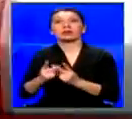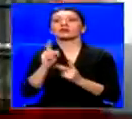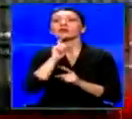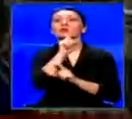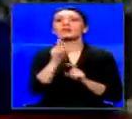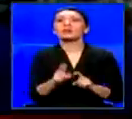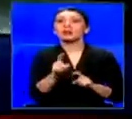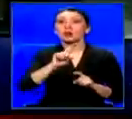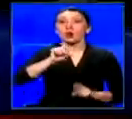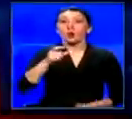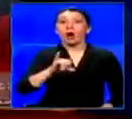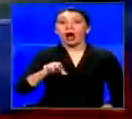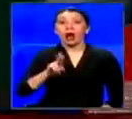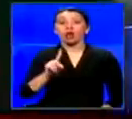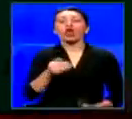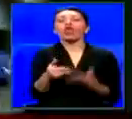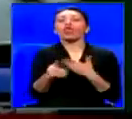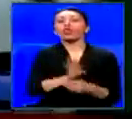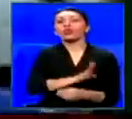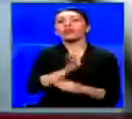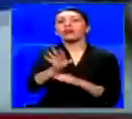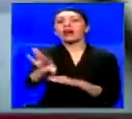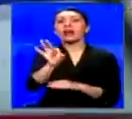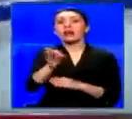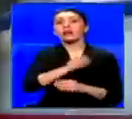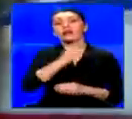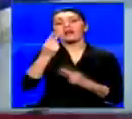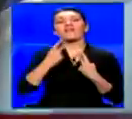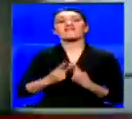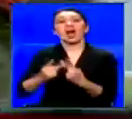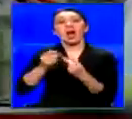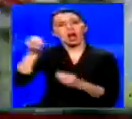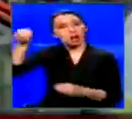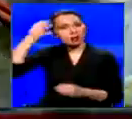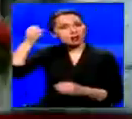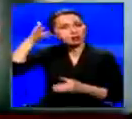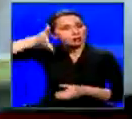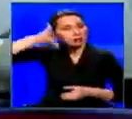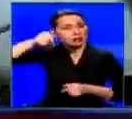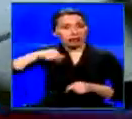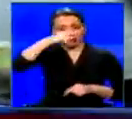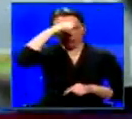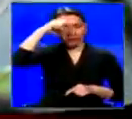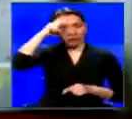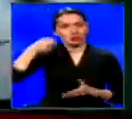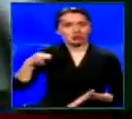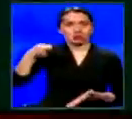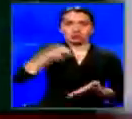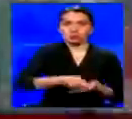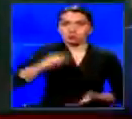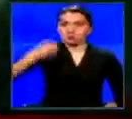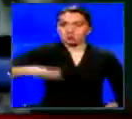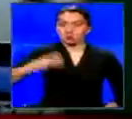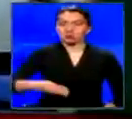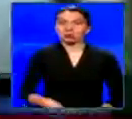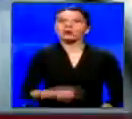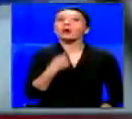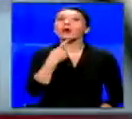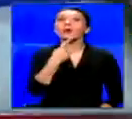al concejal Guajardo cuál era el destino que él había elegido para viajar a capacitarse durante este verano con el auspicio municipal.